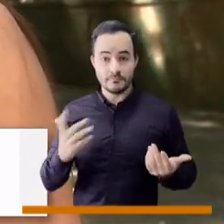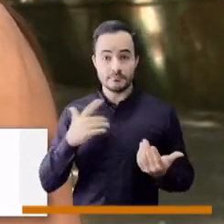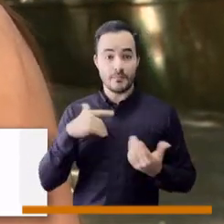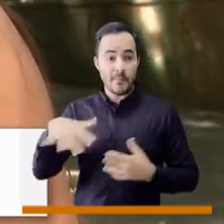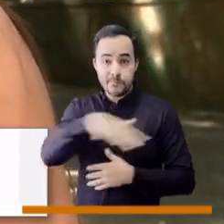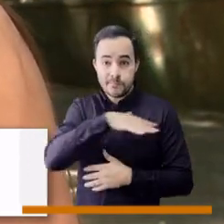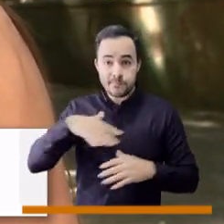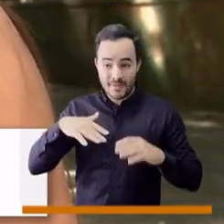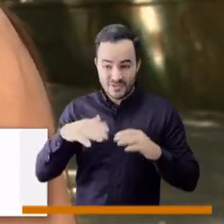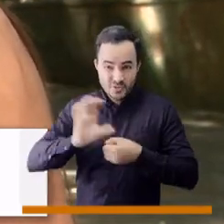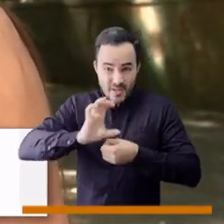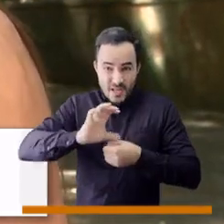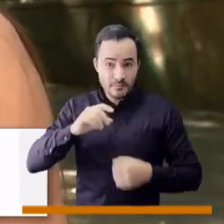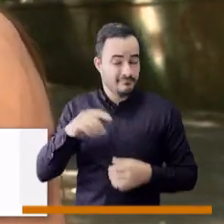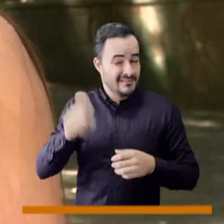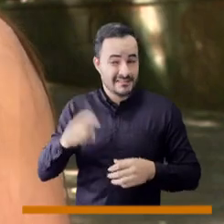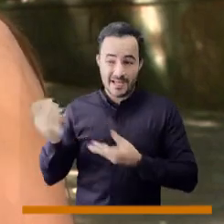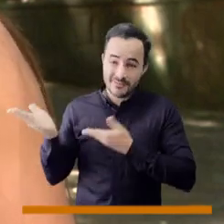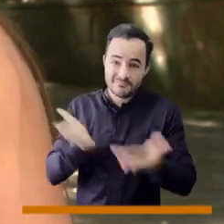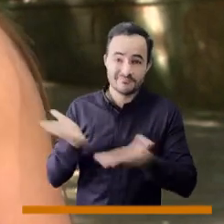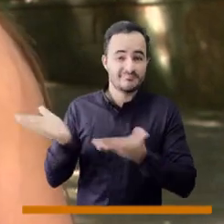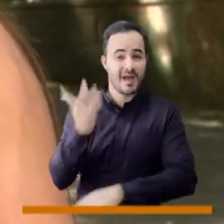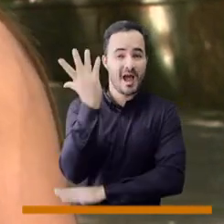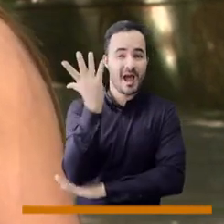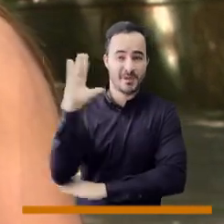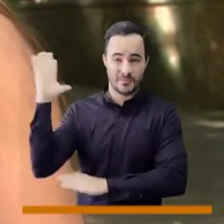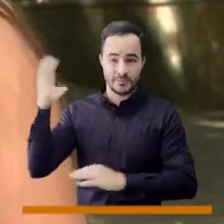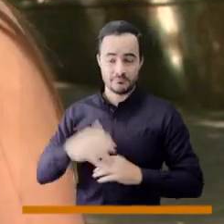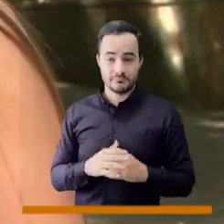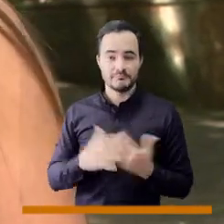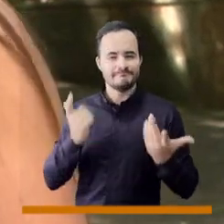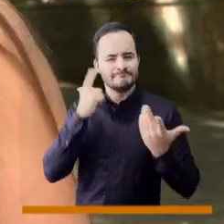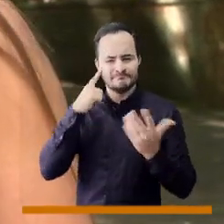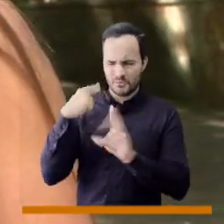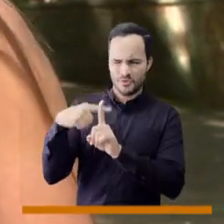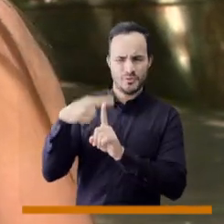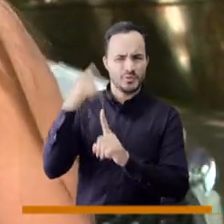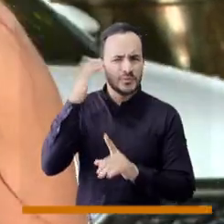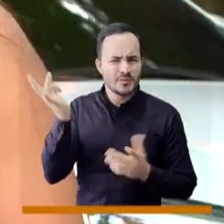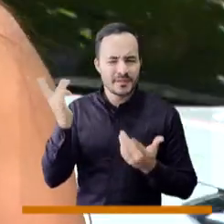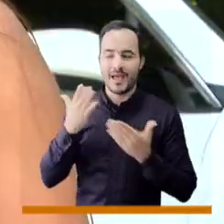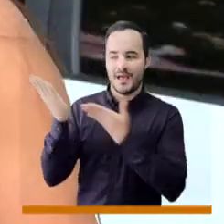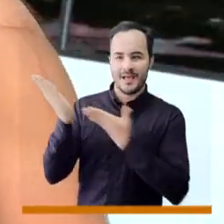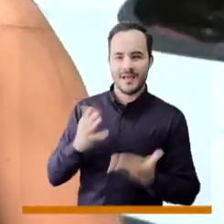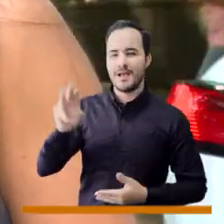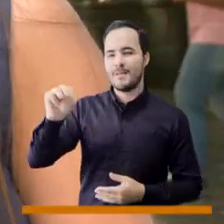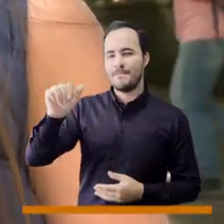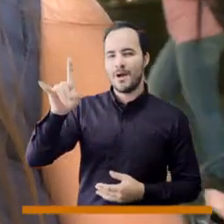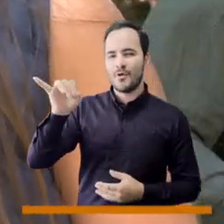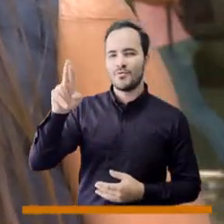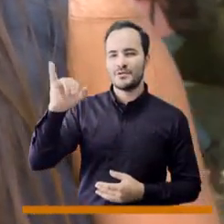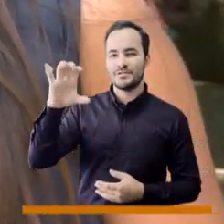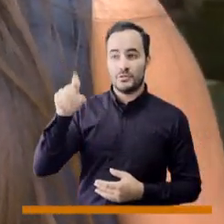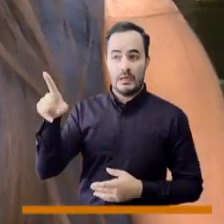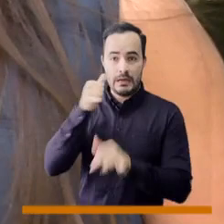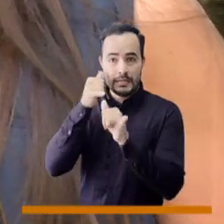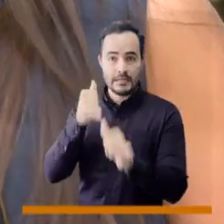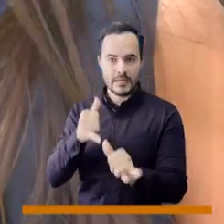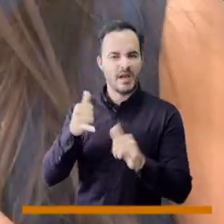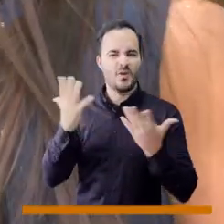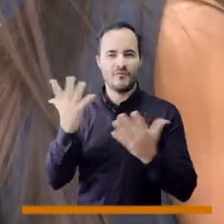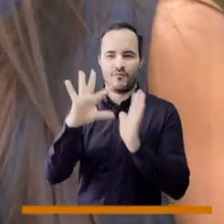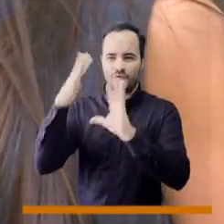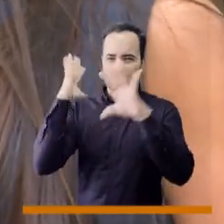tener árboles urbanos trae muchas ventajas para la ciudad. Estas ventajas nos las va a contar Mauricio Jaramillo, ingeniero